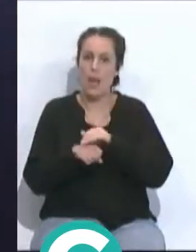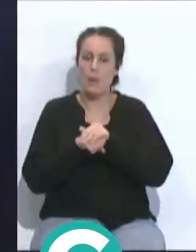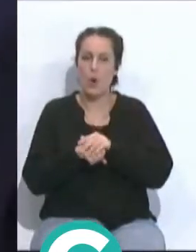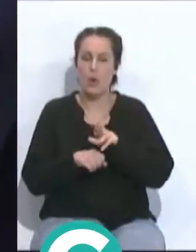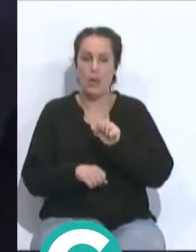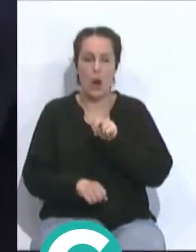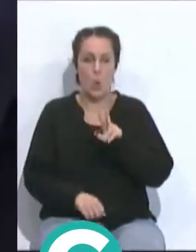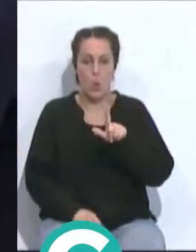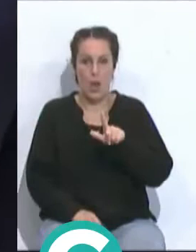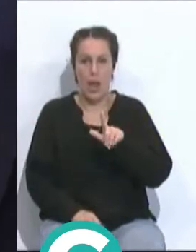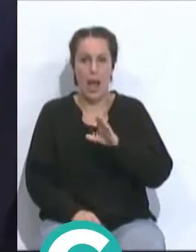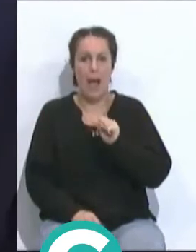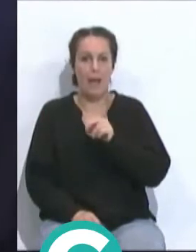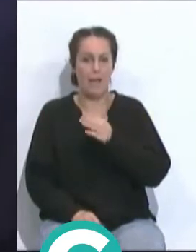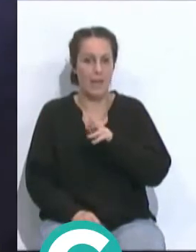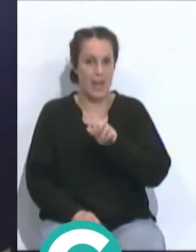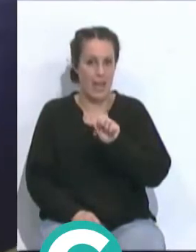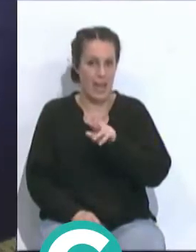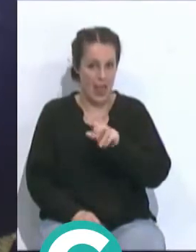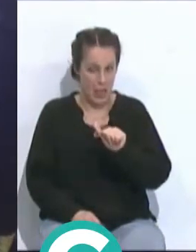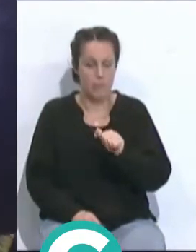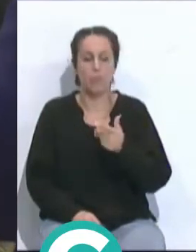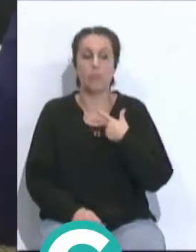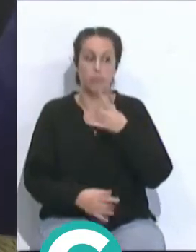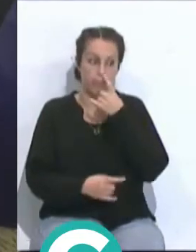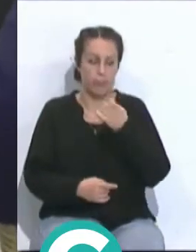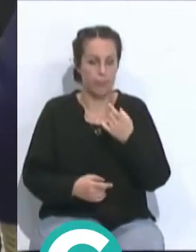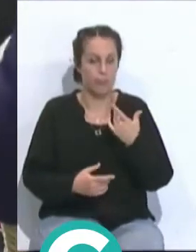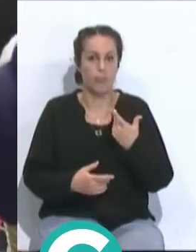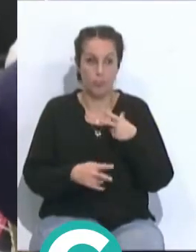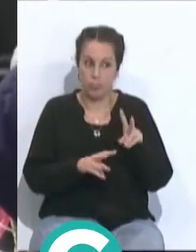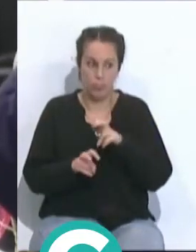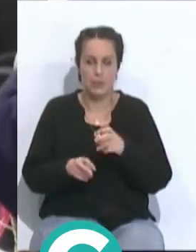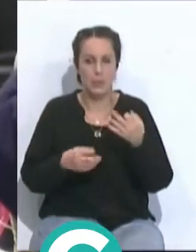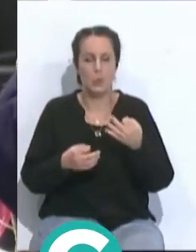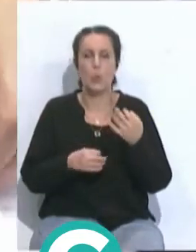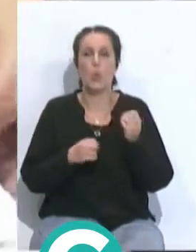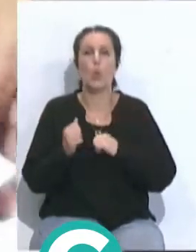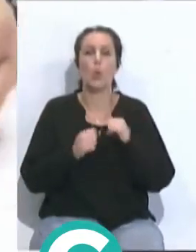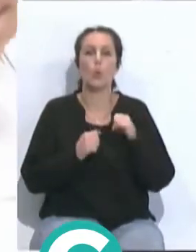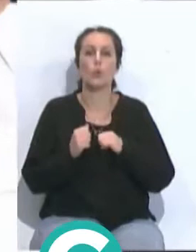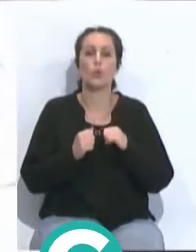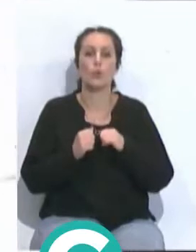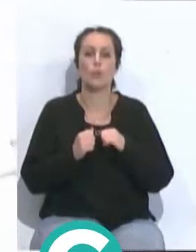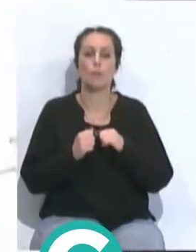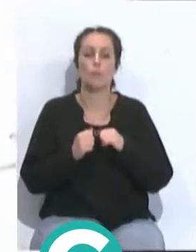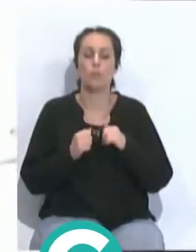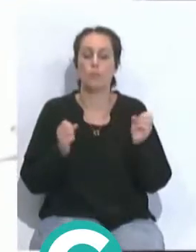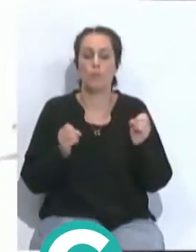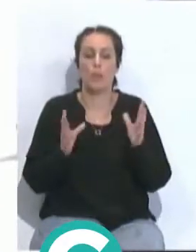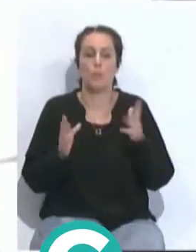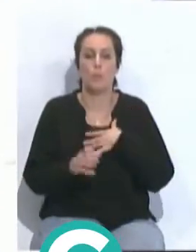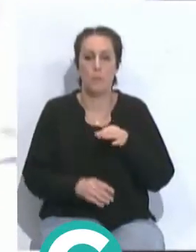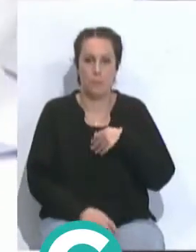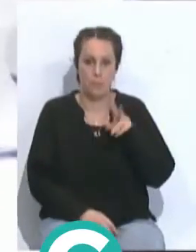Raúl Cabrera. Así que bueno, grandes atractivos, grandes novedades que de seguro van a ser un concurso mágico que